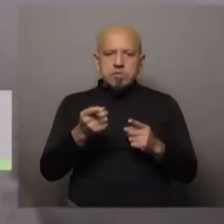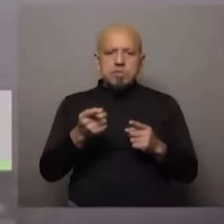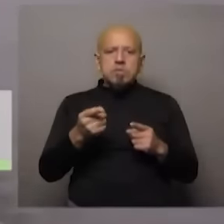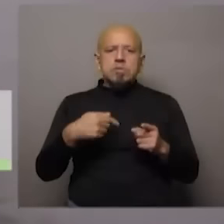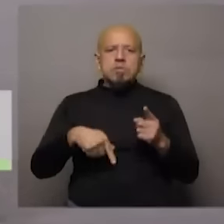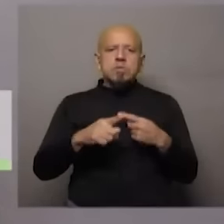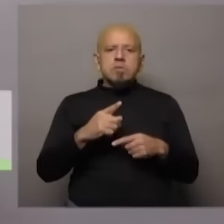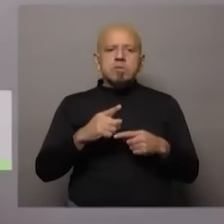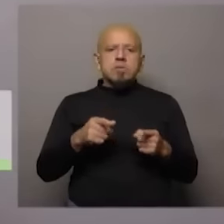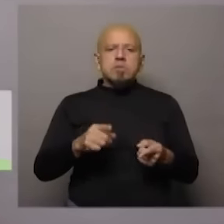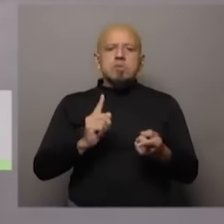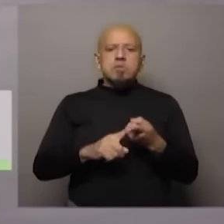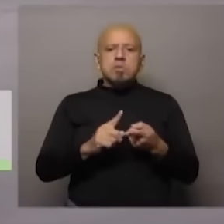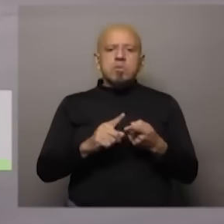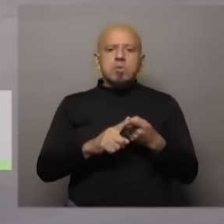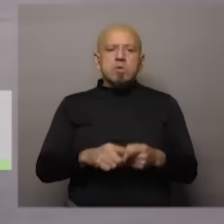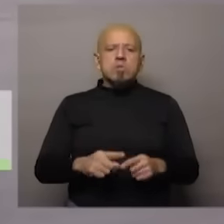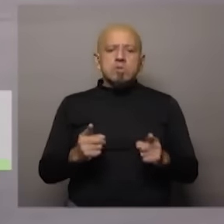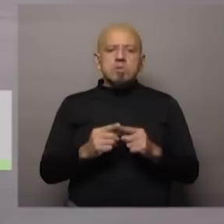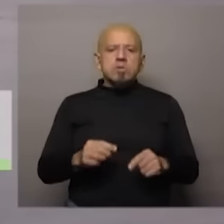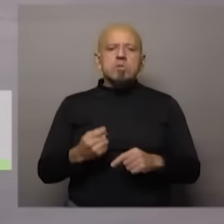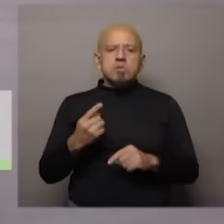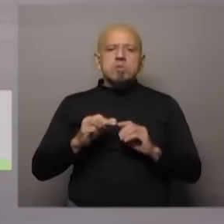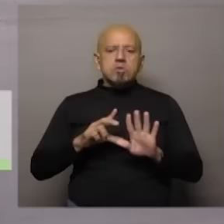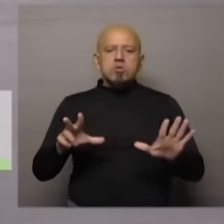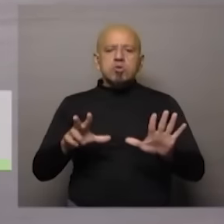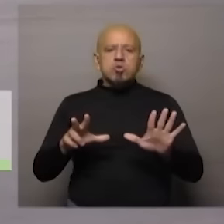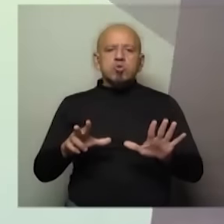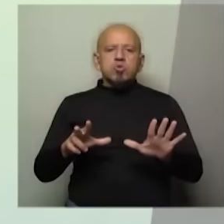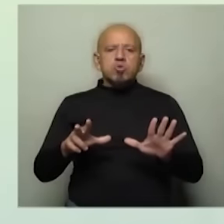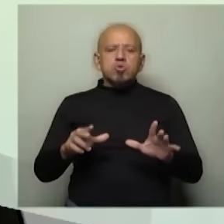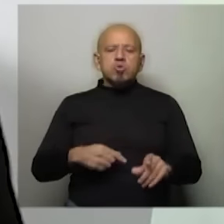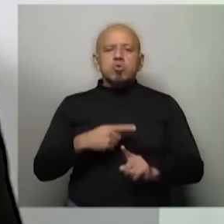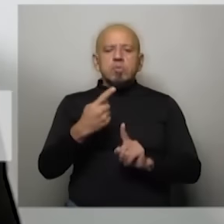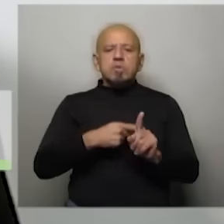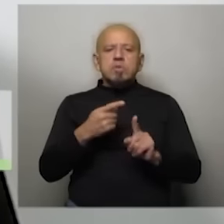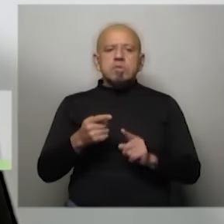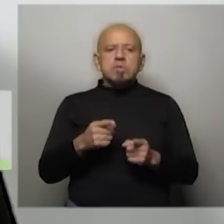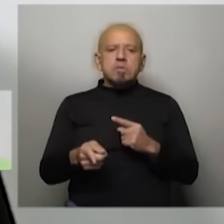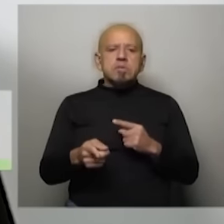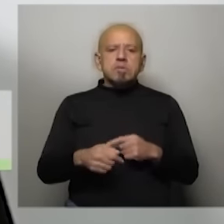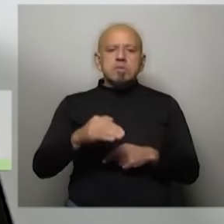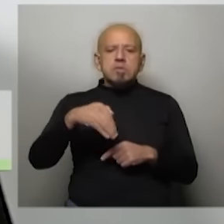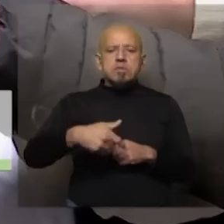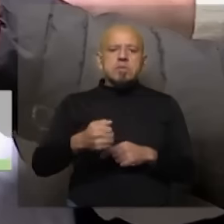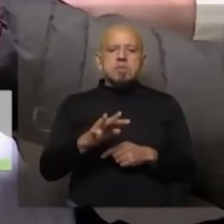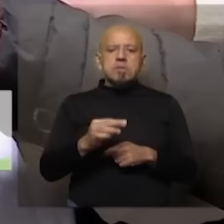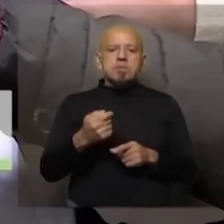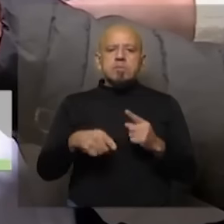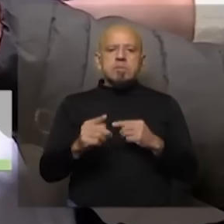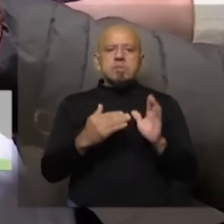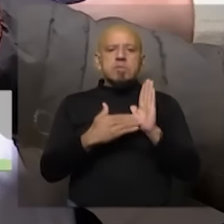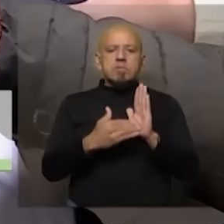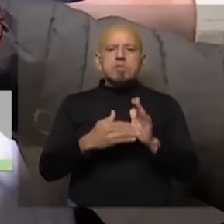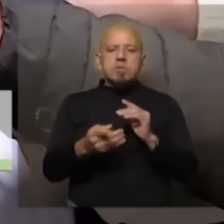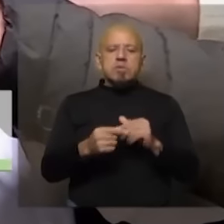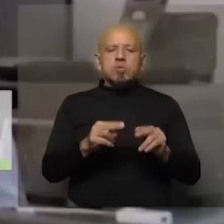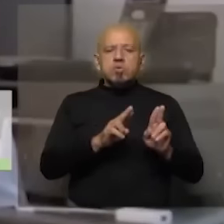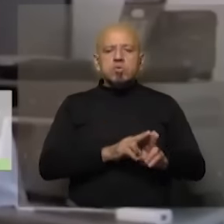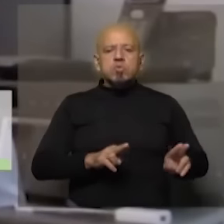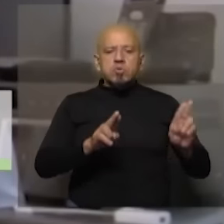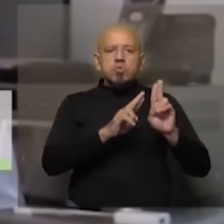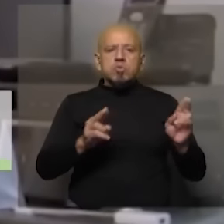Carrera, llegó a un acuerdo abreviado y será condenado a 18 meses en libertad a prueba. Carlos Mata, representante de Uruguay en Naciones Unidas, fue quien